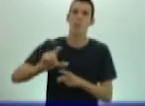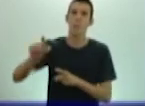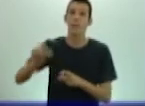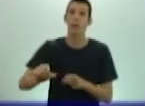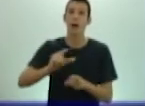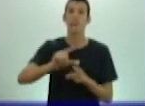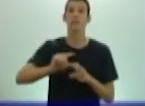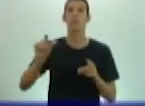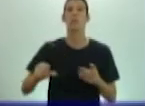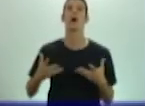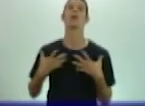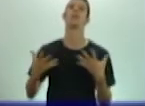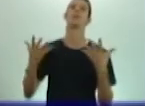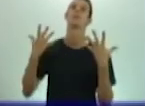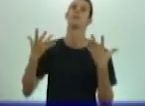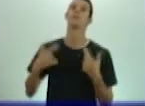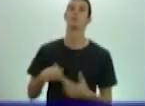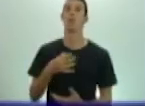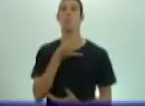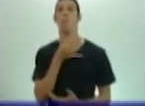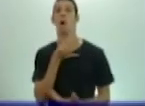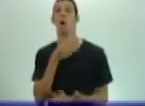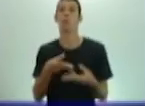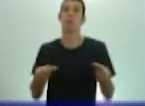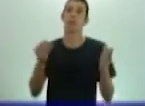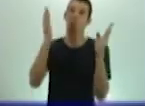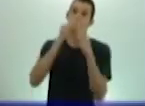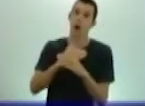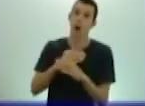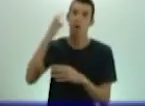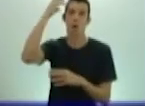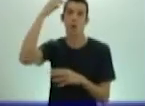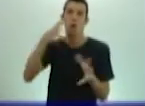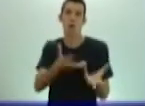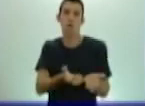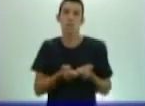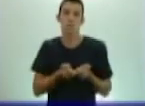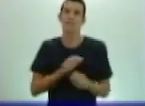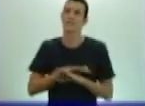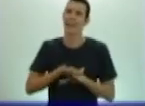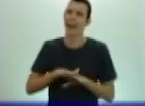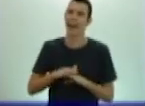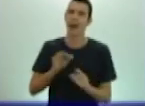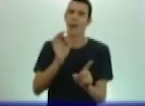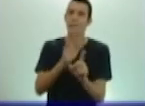que anoten esta actividad, porque será de continuidad que ustedes deberán hacer luego que termine este encuentro.